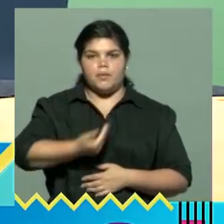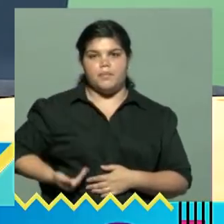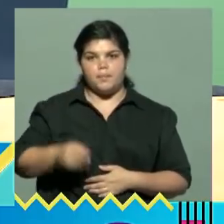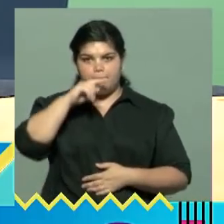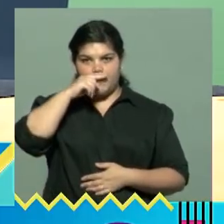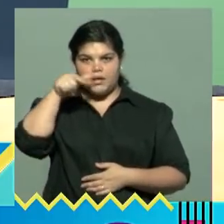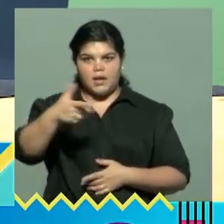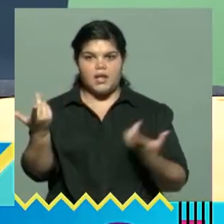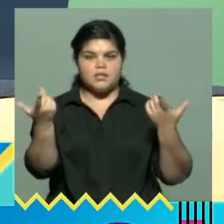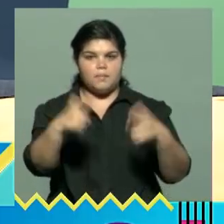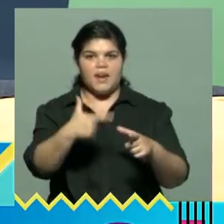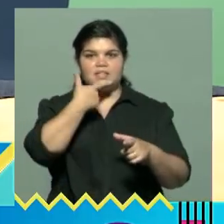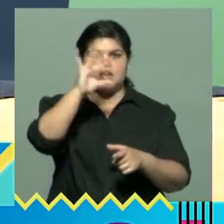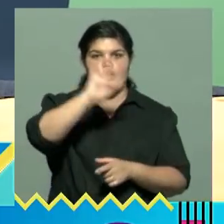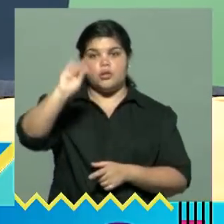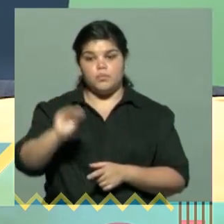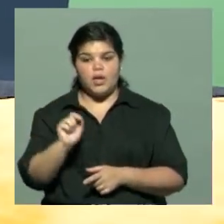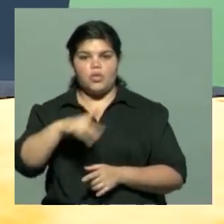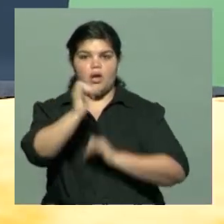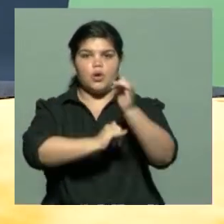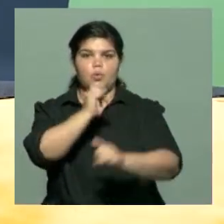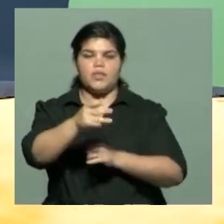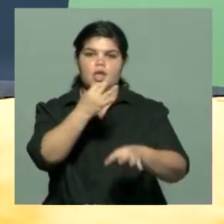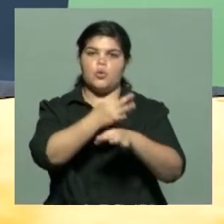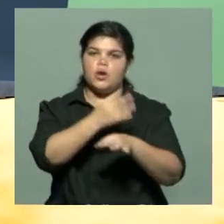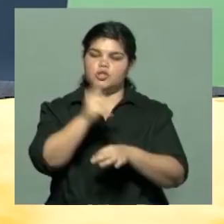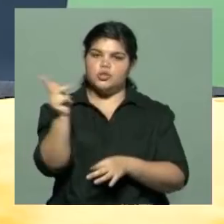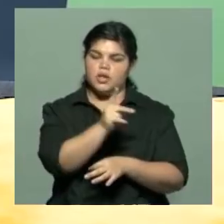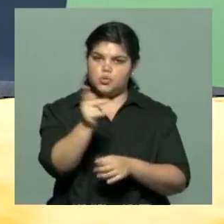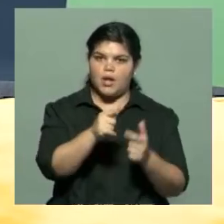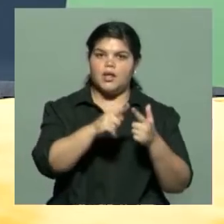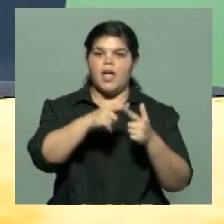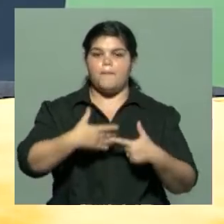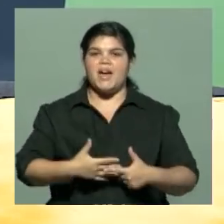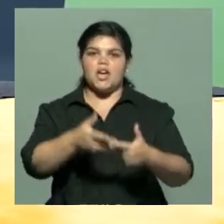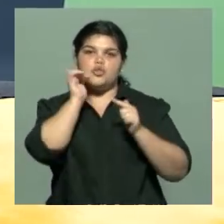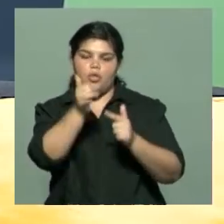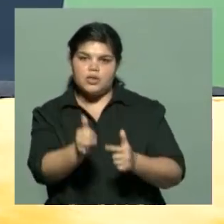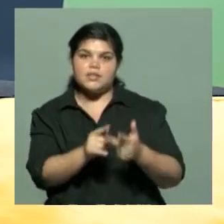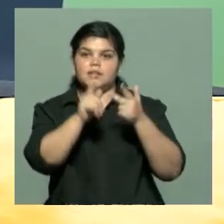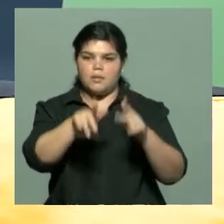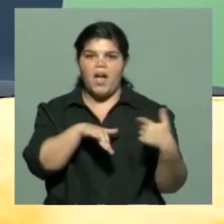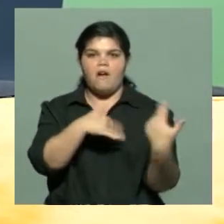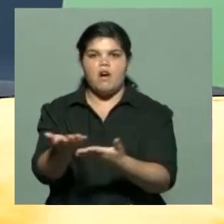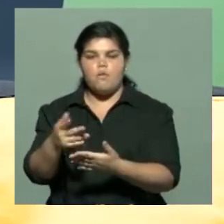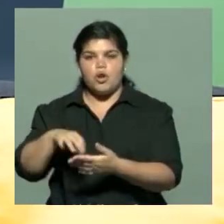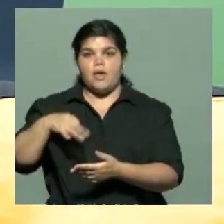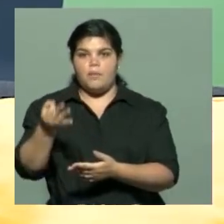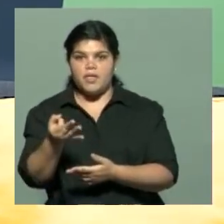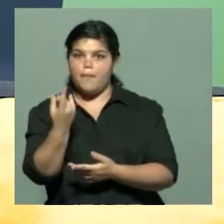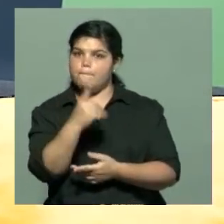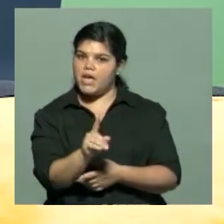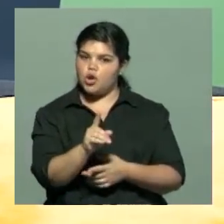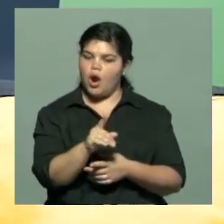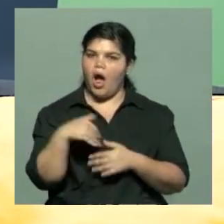Asamblea Legislativa del Congreso, habló de educación sexual, embarazo adolescente y se declaró a favor de la vida, pero también a favor de